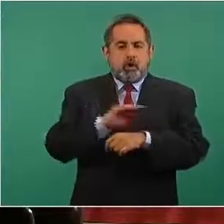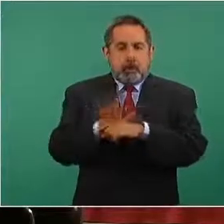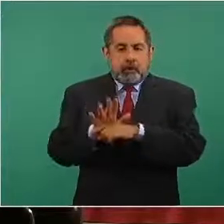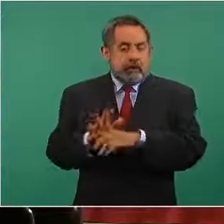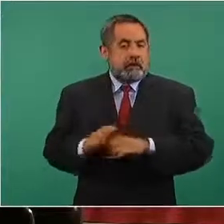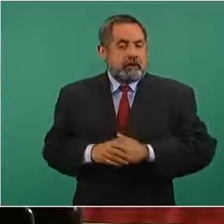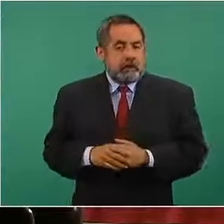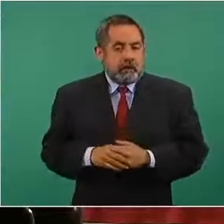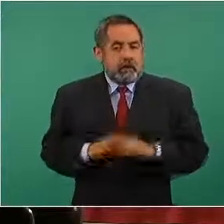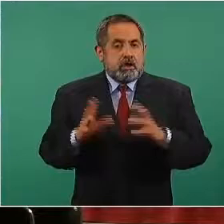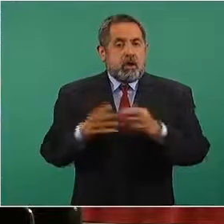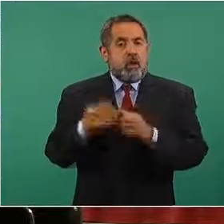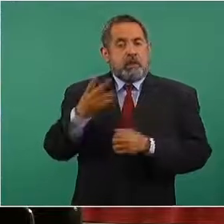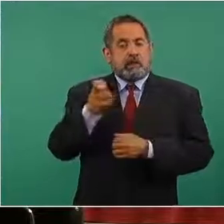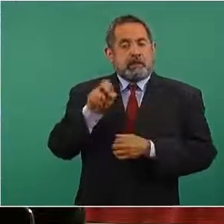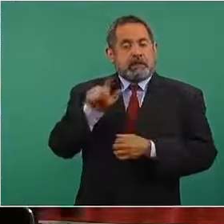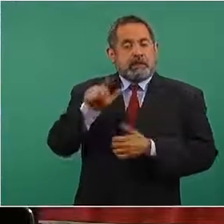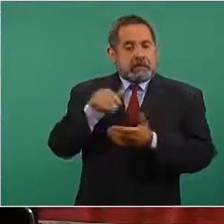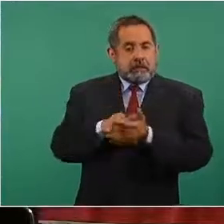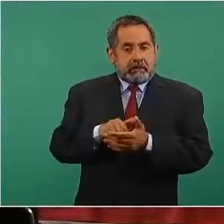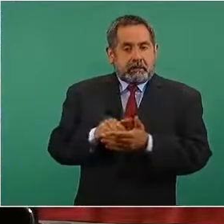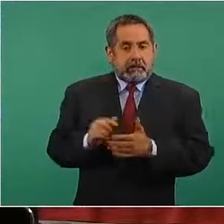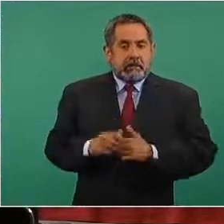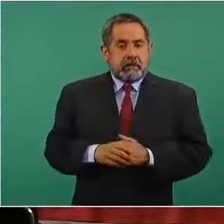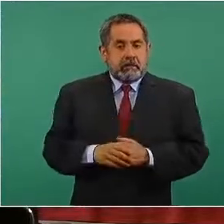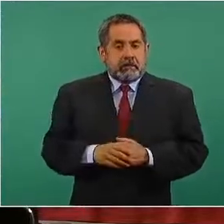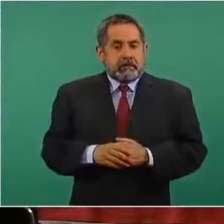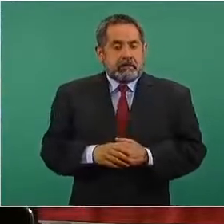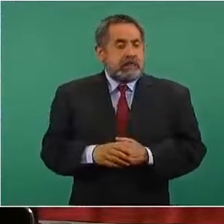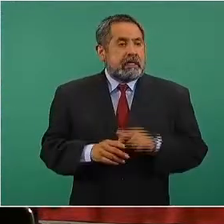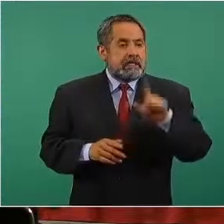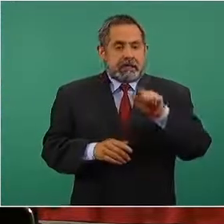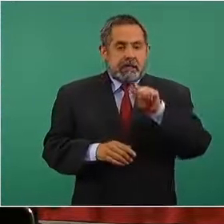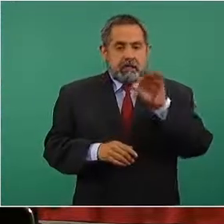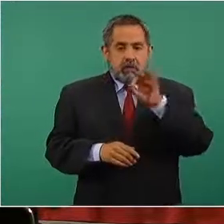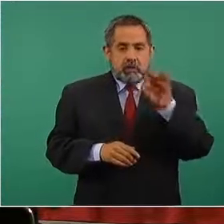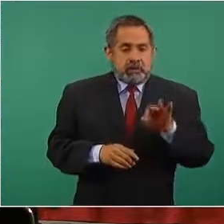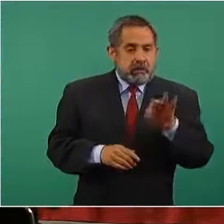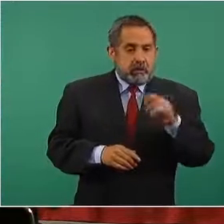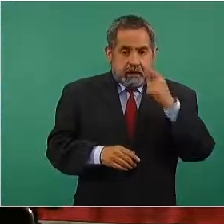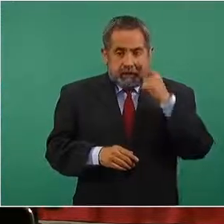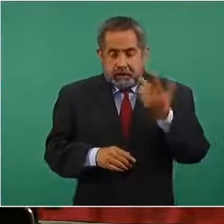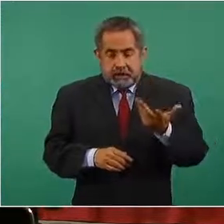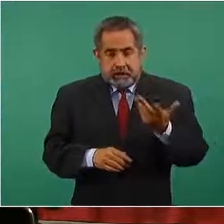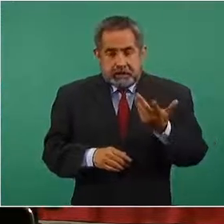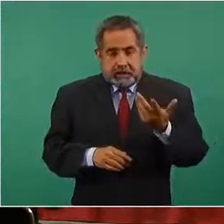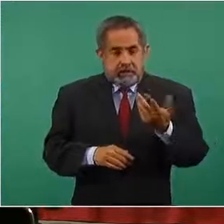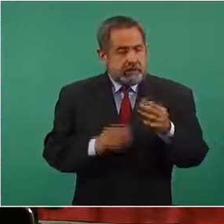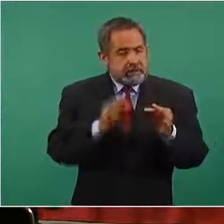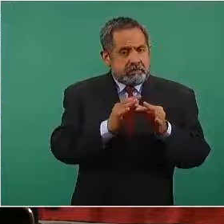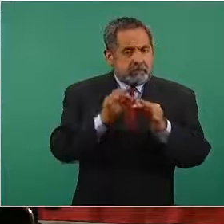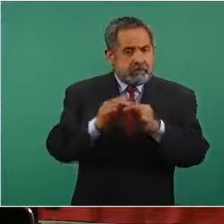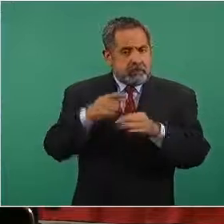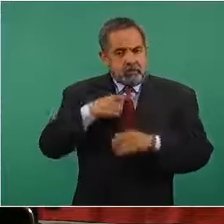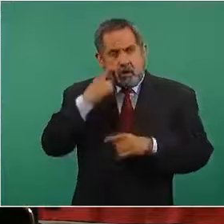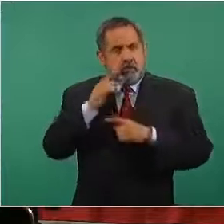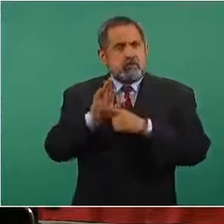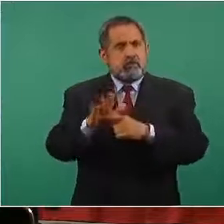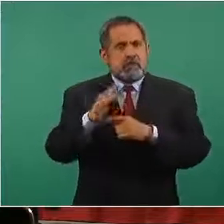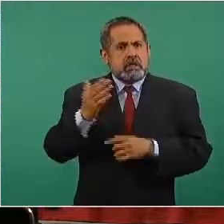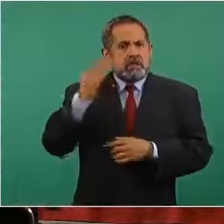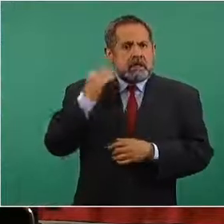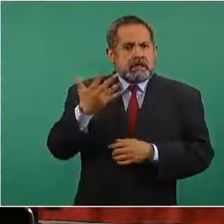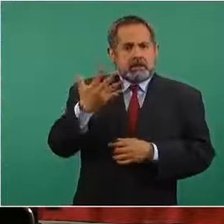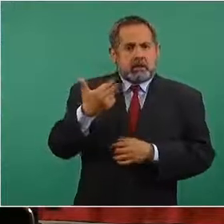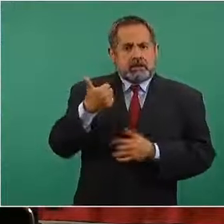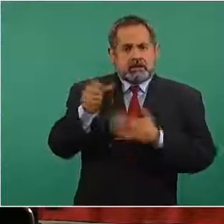exceso, 417.000. ¿Qué tanta parte? 70%. Que si se fijan ha sido muy consistente, este dato yo lo presenté hace como 5 o